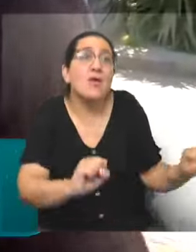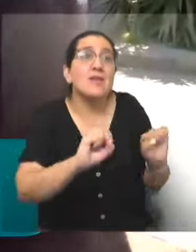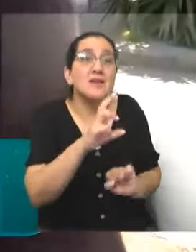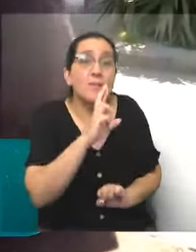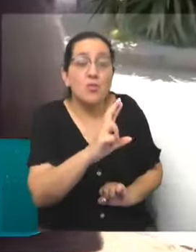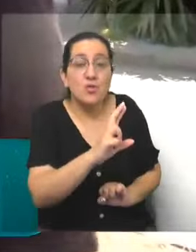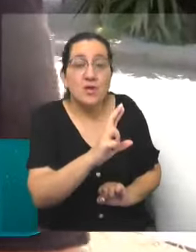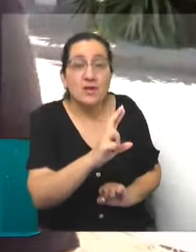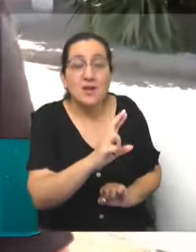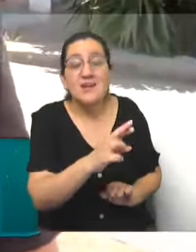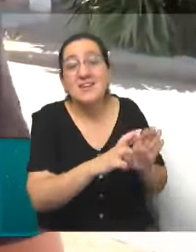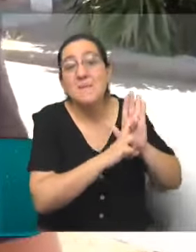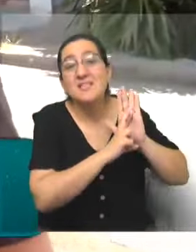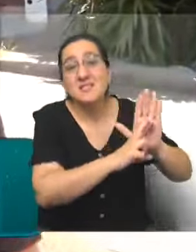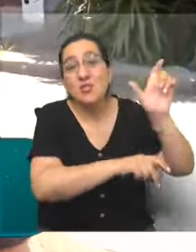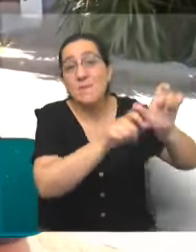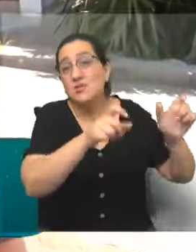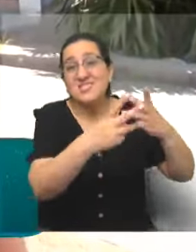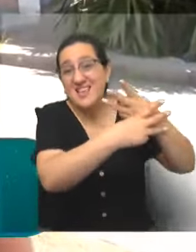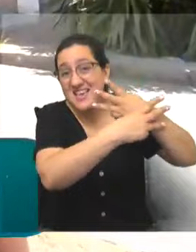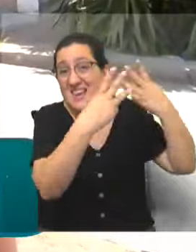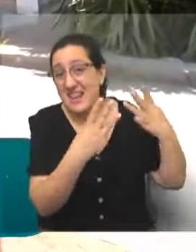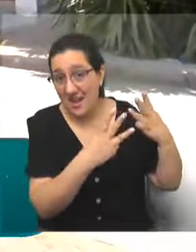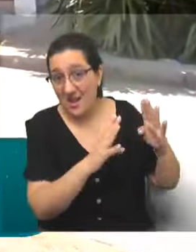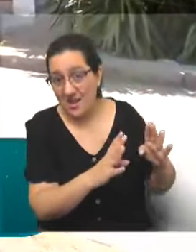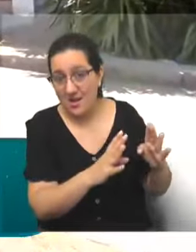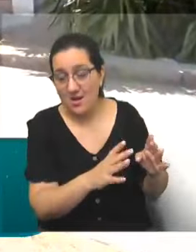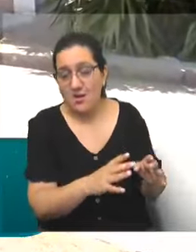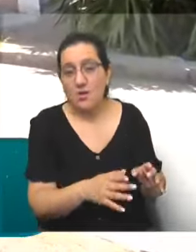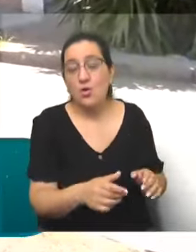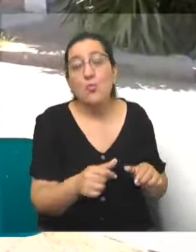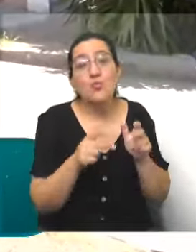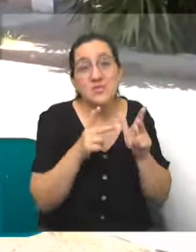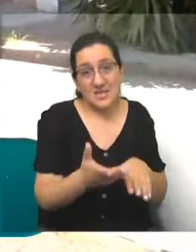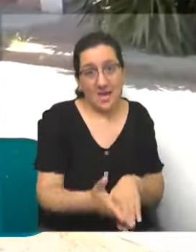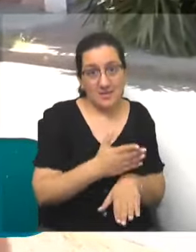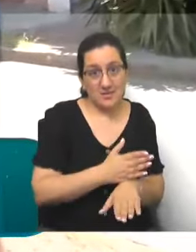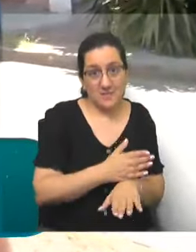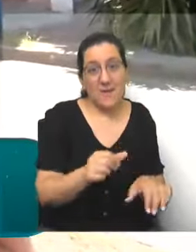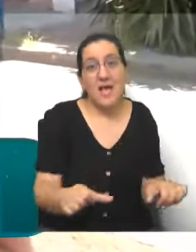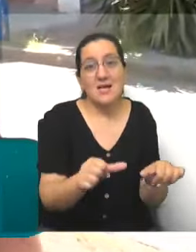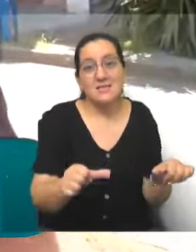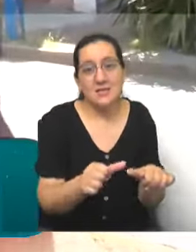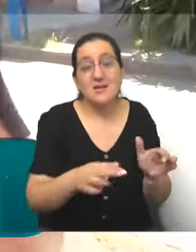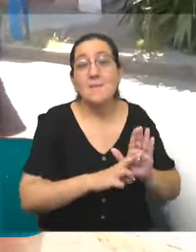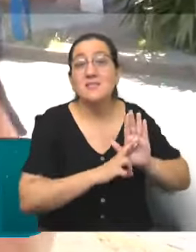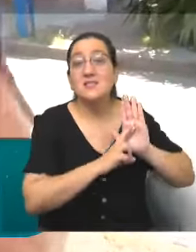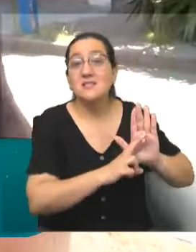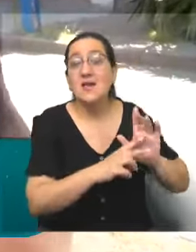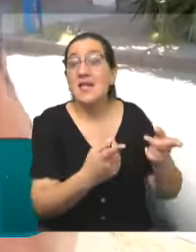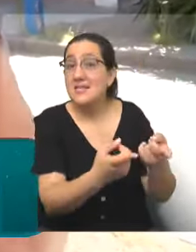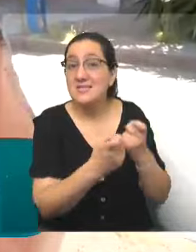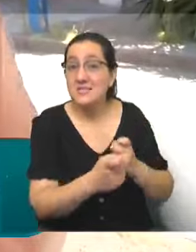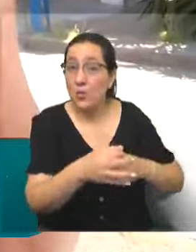el nombre de la población general que intenta ser estudiado. Y como decíamos antes, para ser representativa debe